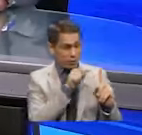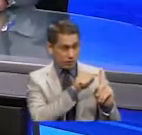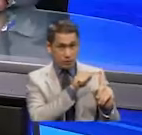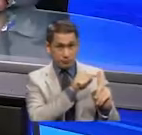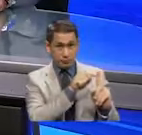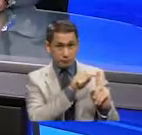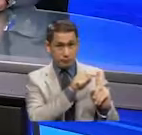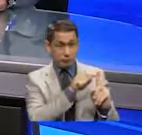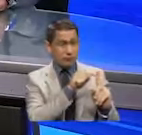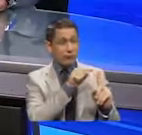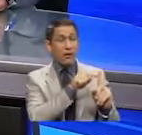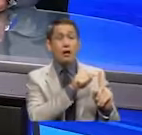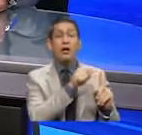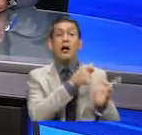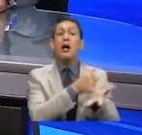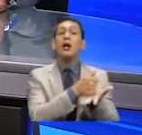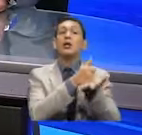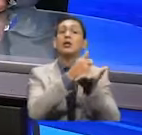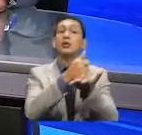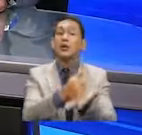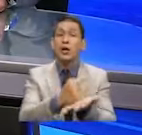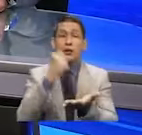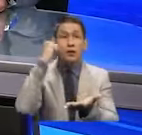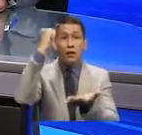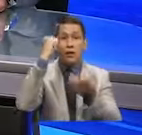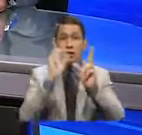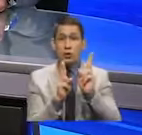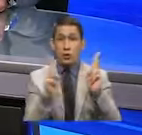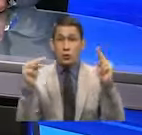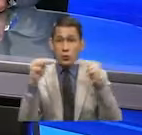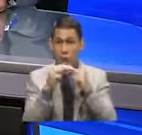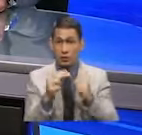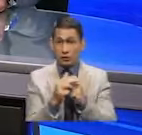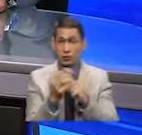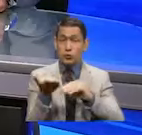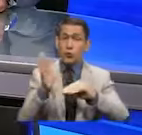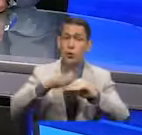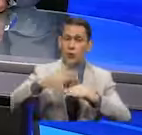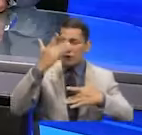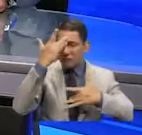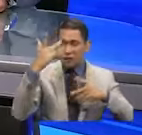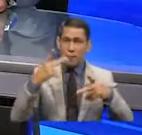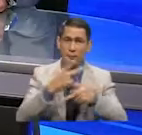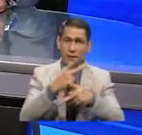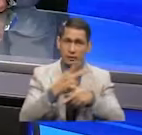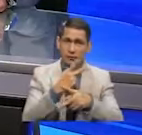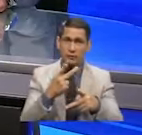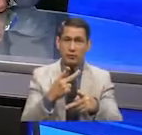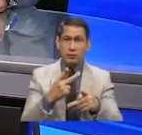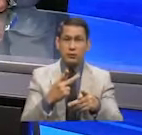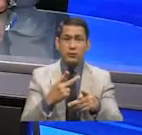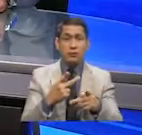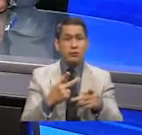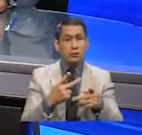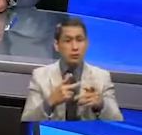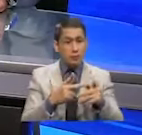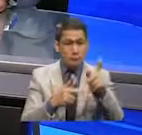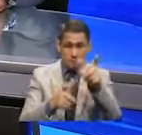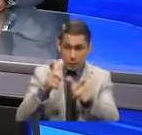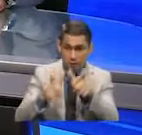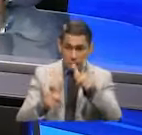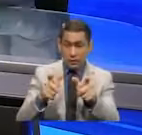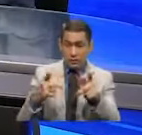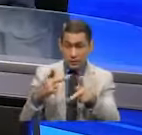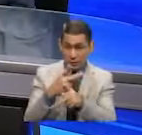la estructura de derechos humanos en cuanto a enfermedades catastróficas, de una muerte digna. Por